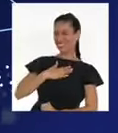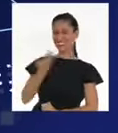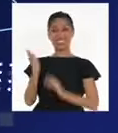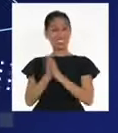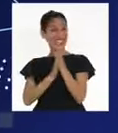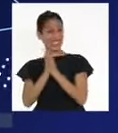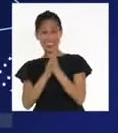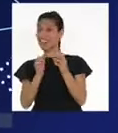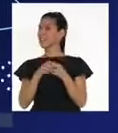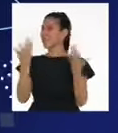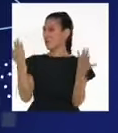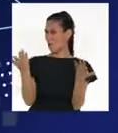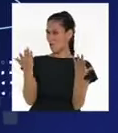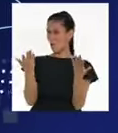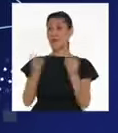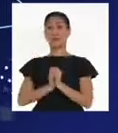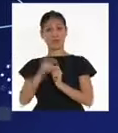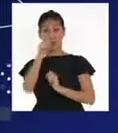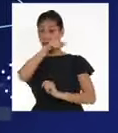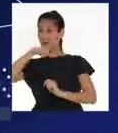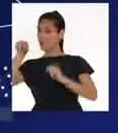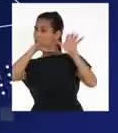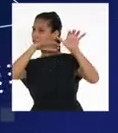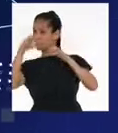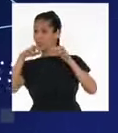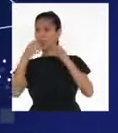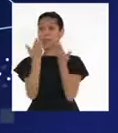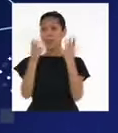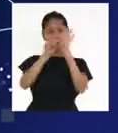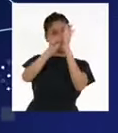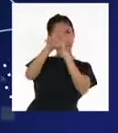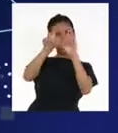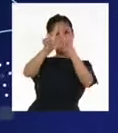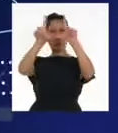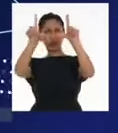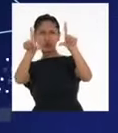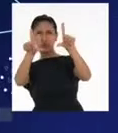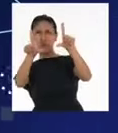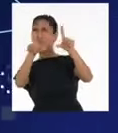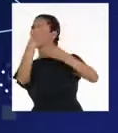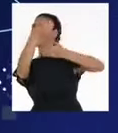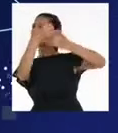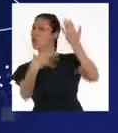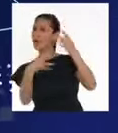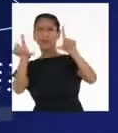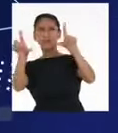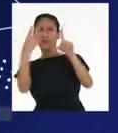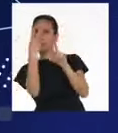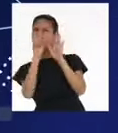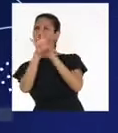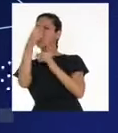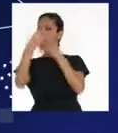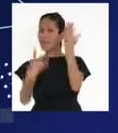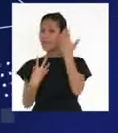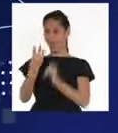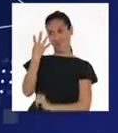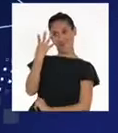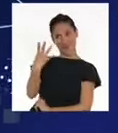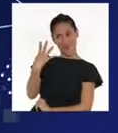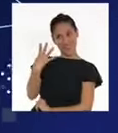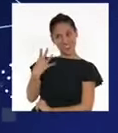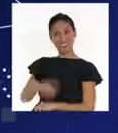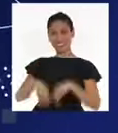La frecuencia de la actividad mirar una película es cuatro. Y la frecuencia de